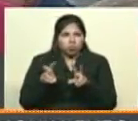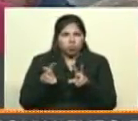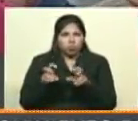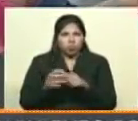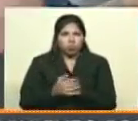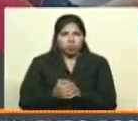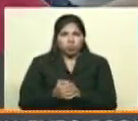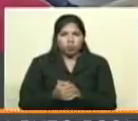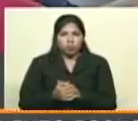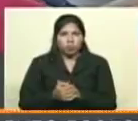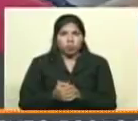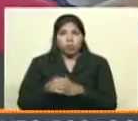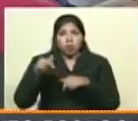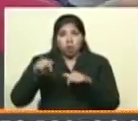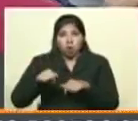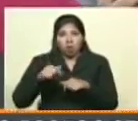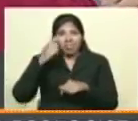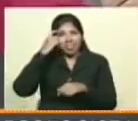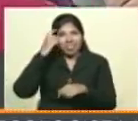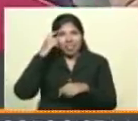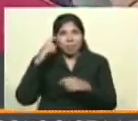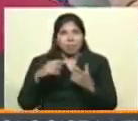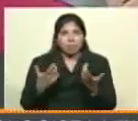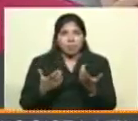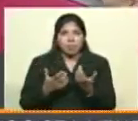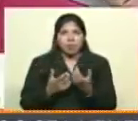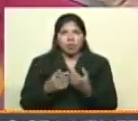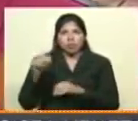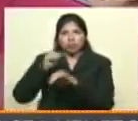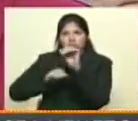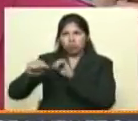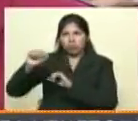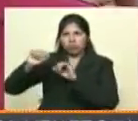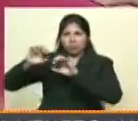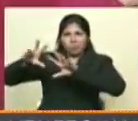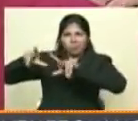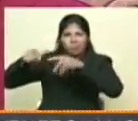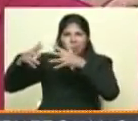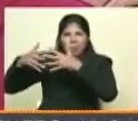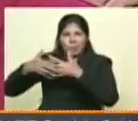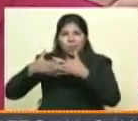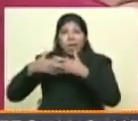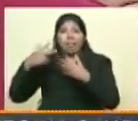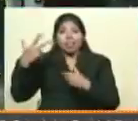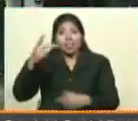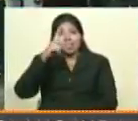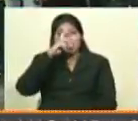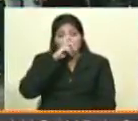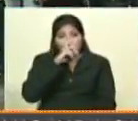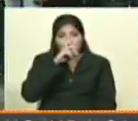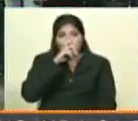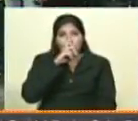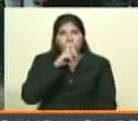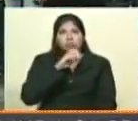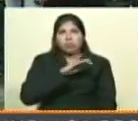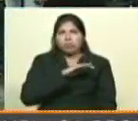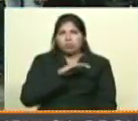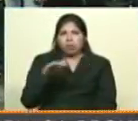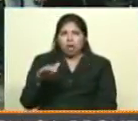partido, hoy que es el día del antiimperialismo, cuando se cumplen 3 años de la